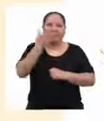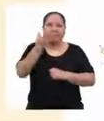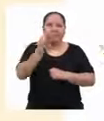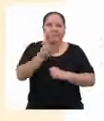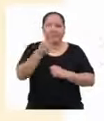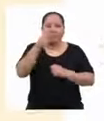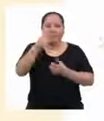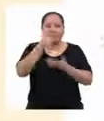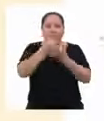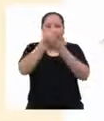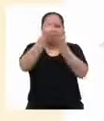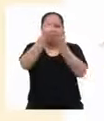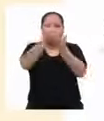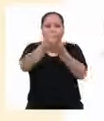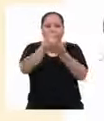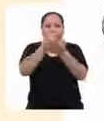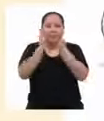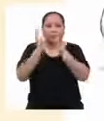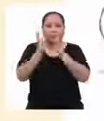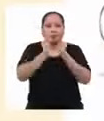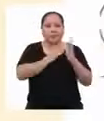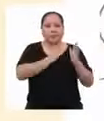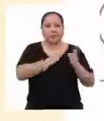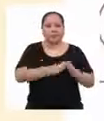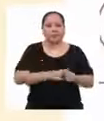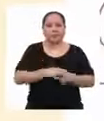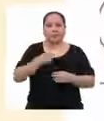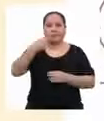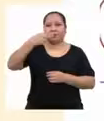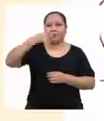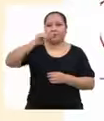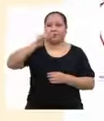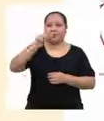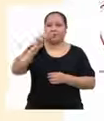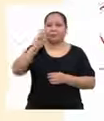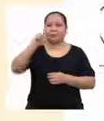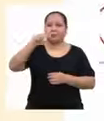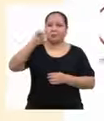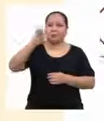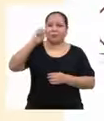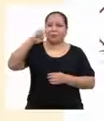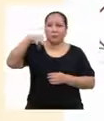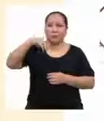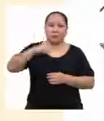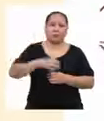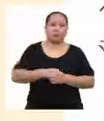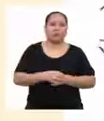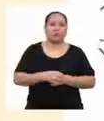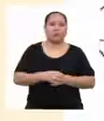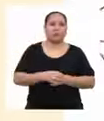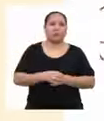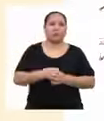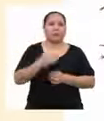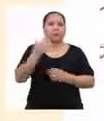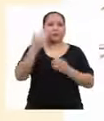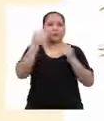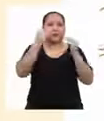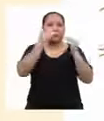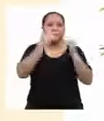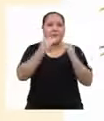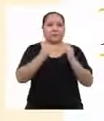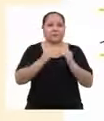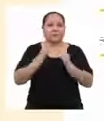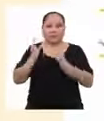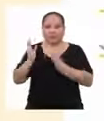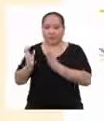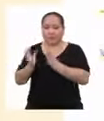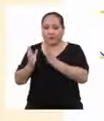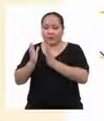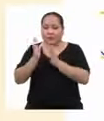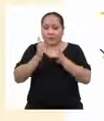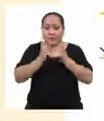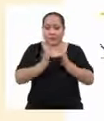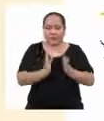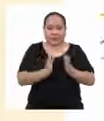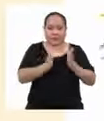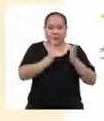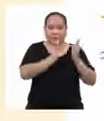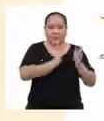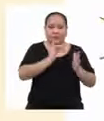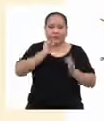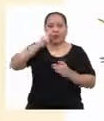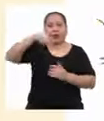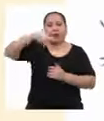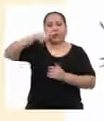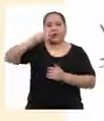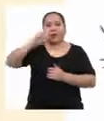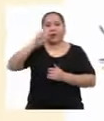como insumos para la elaboración del histograma de frecuencias, a los intervalos de clase y la frecuencia relativa